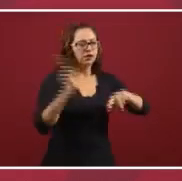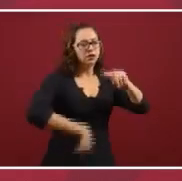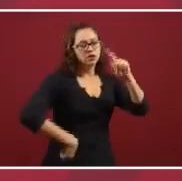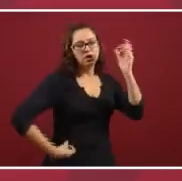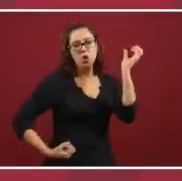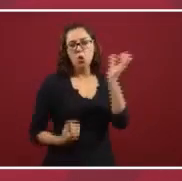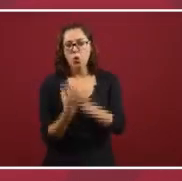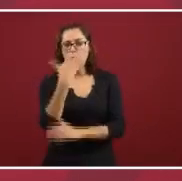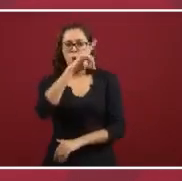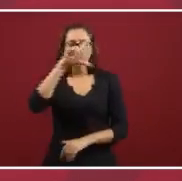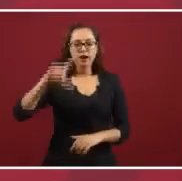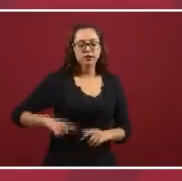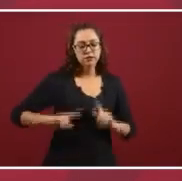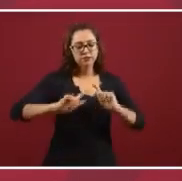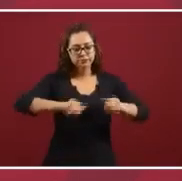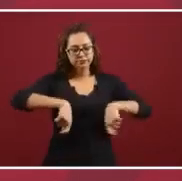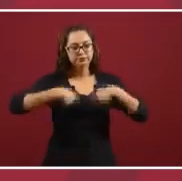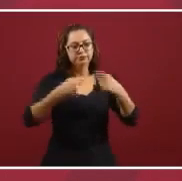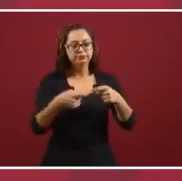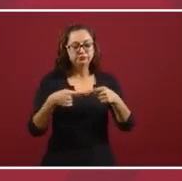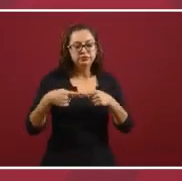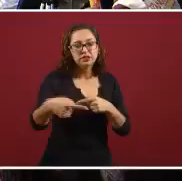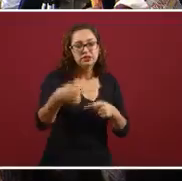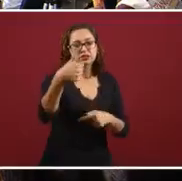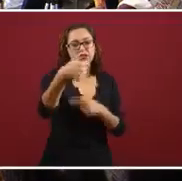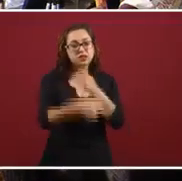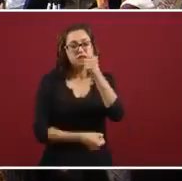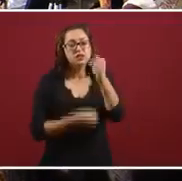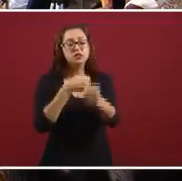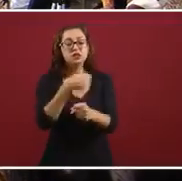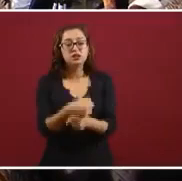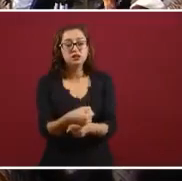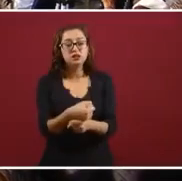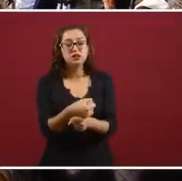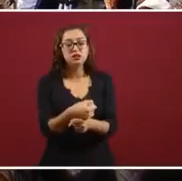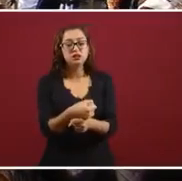y que a los 6 años